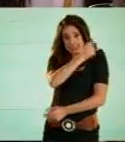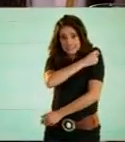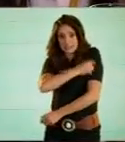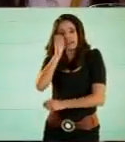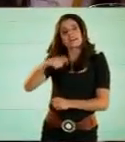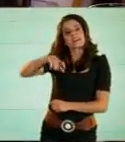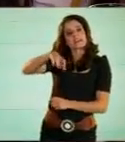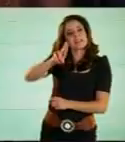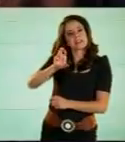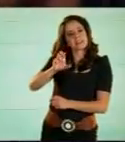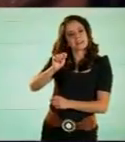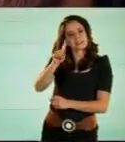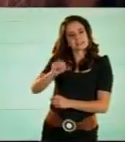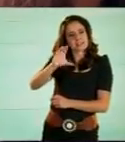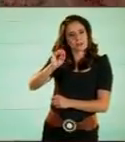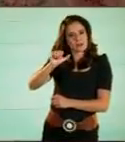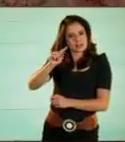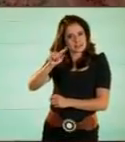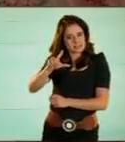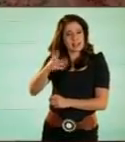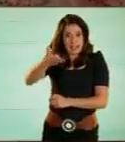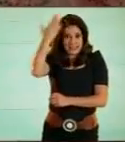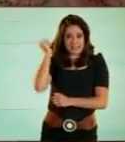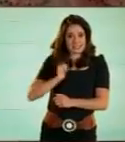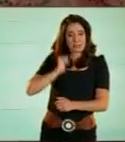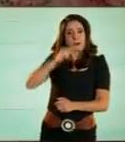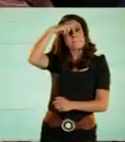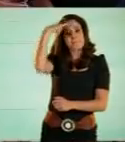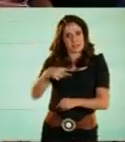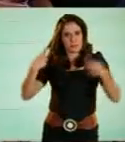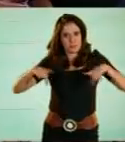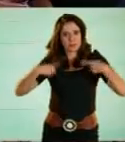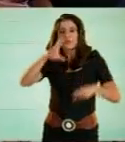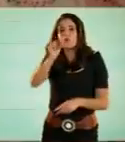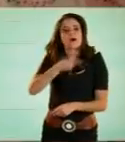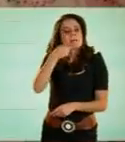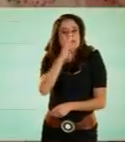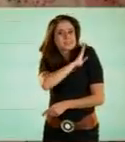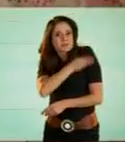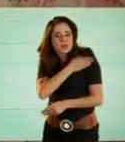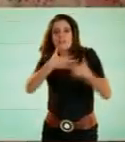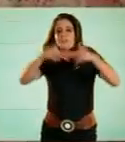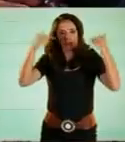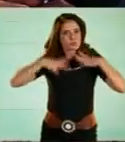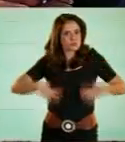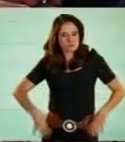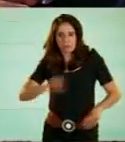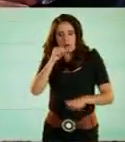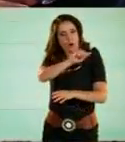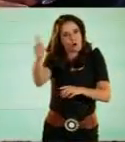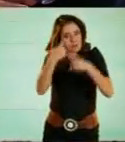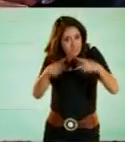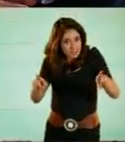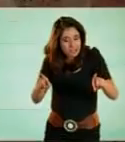Es Quetzalcóatl. Hace muchos años, los mexicanos no hablábamos español y tampoco vestíamos así.